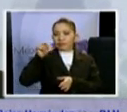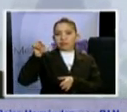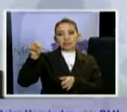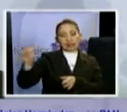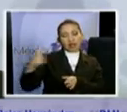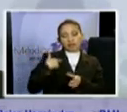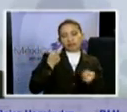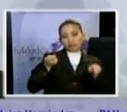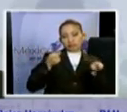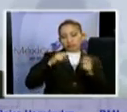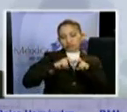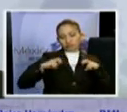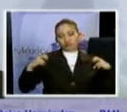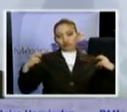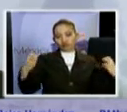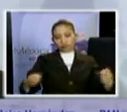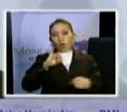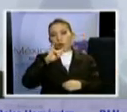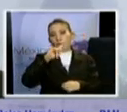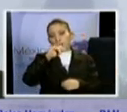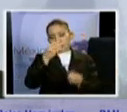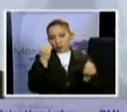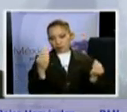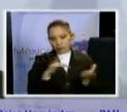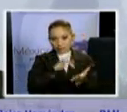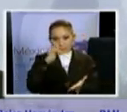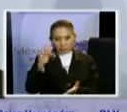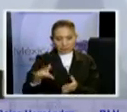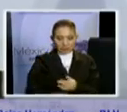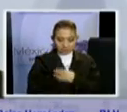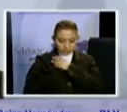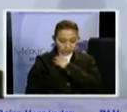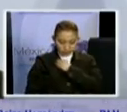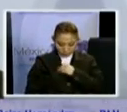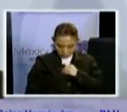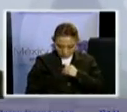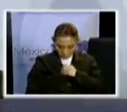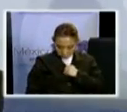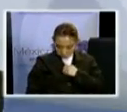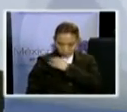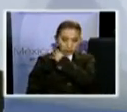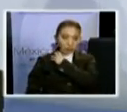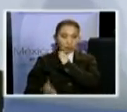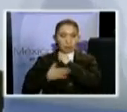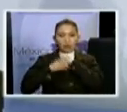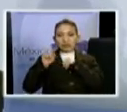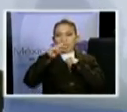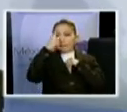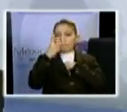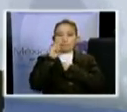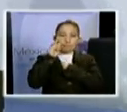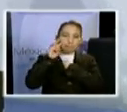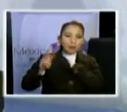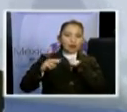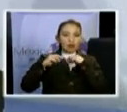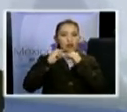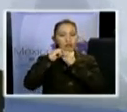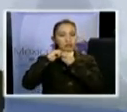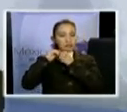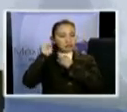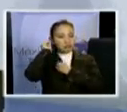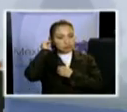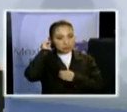de este panel. Juan Pablo, también muchísimas gracias. Bueno, ustedes vieron en el programa que estaba